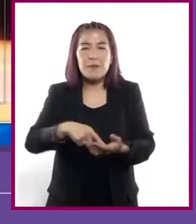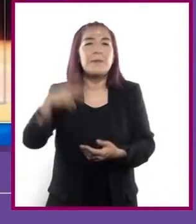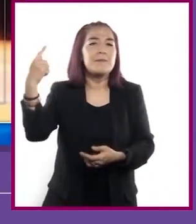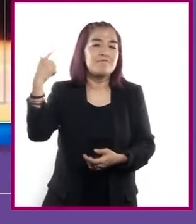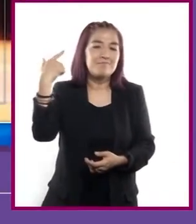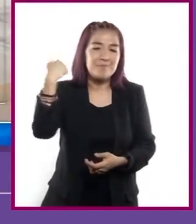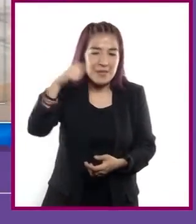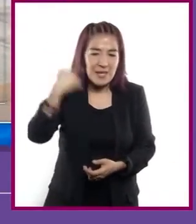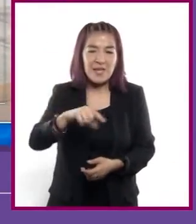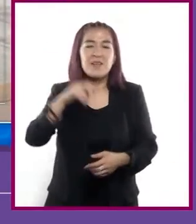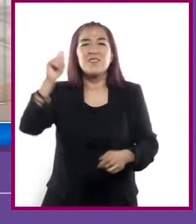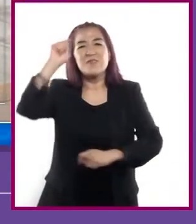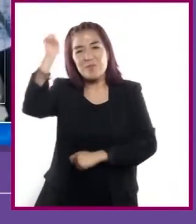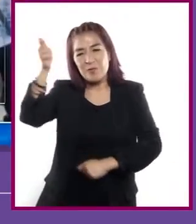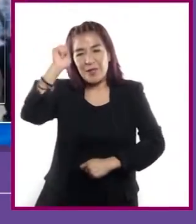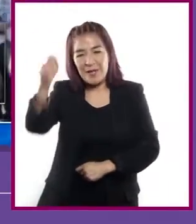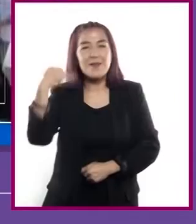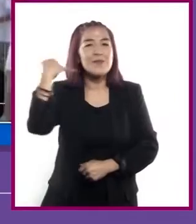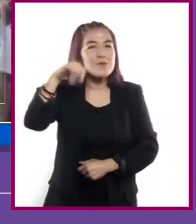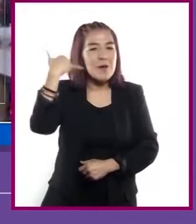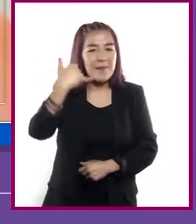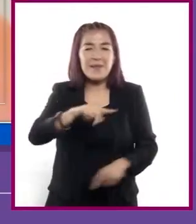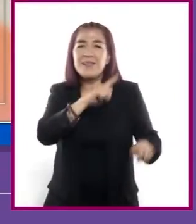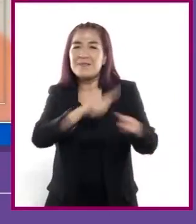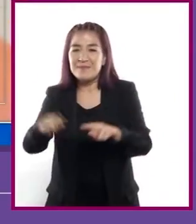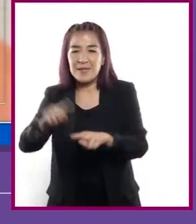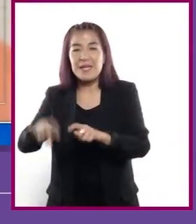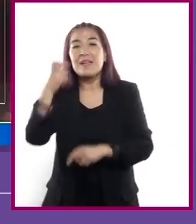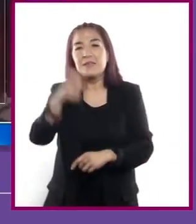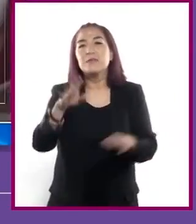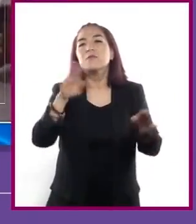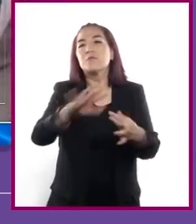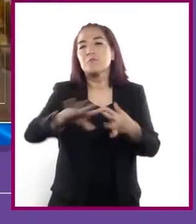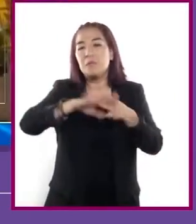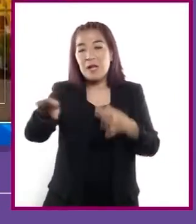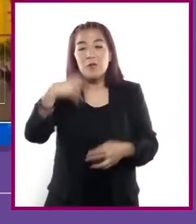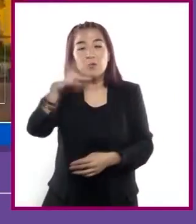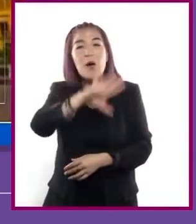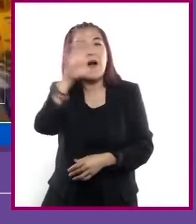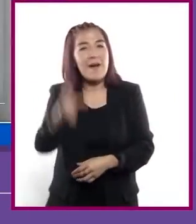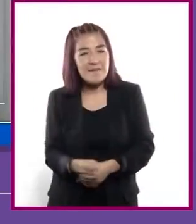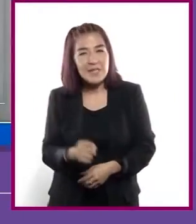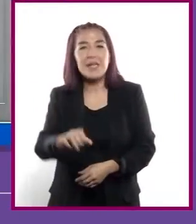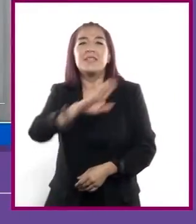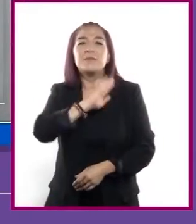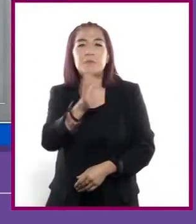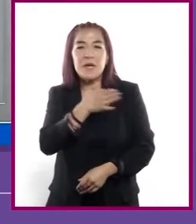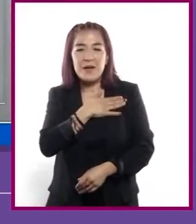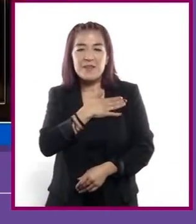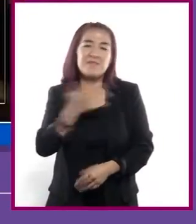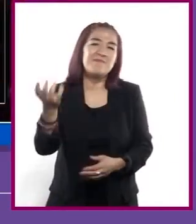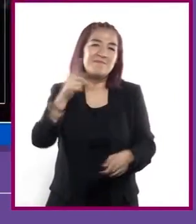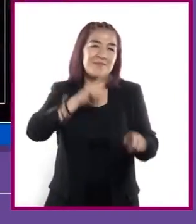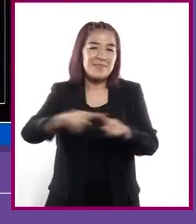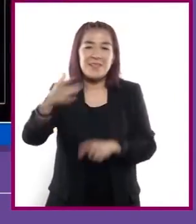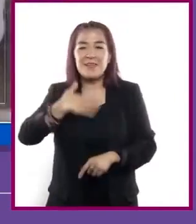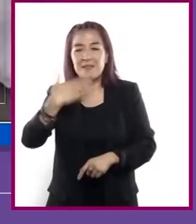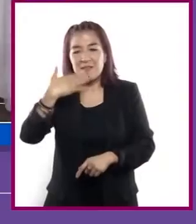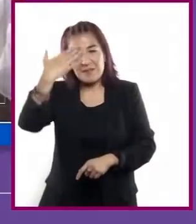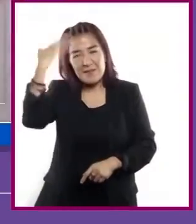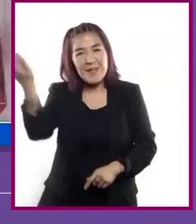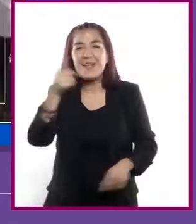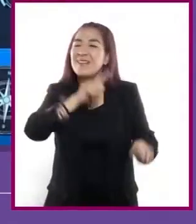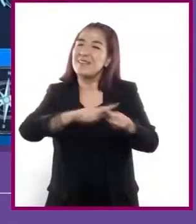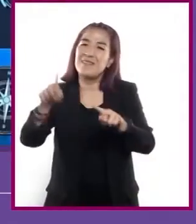tapatía, norteña o yucateca. Influenciada por inmigraciones africanas, españolas, libanesas, chinas,